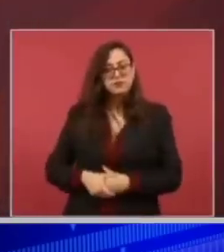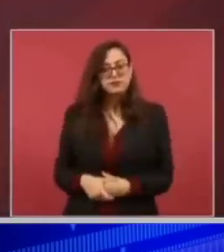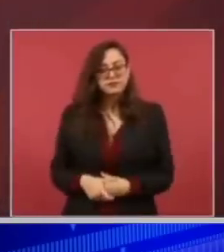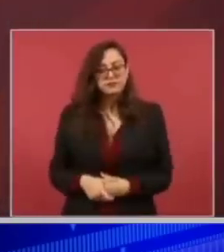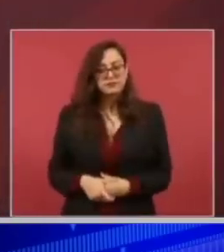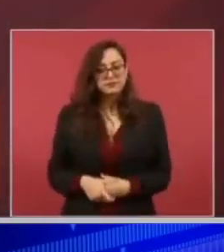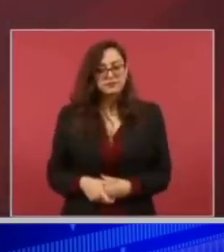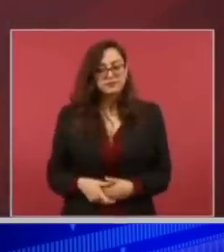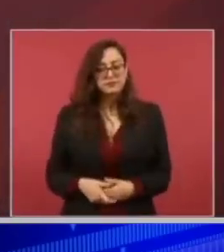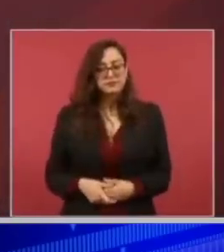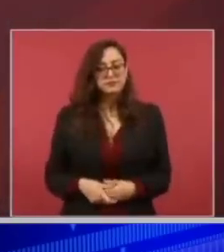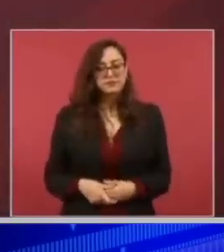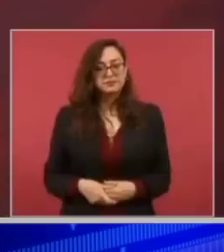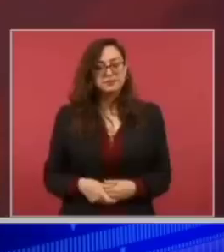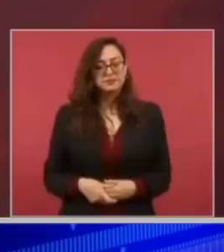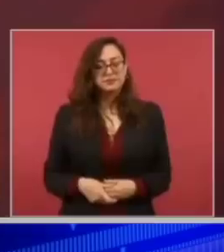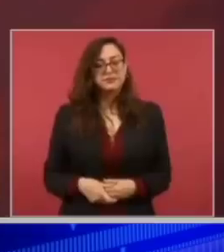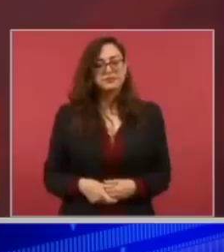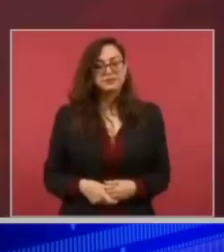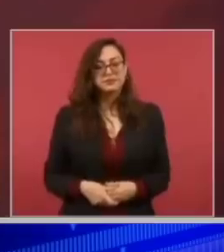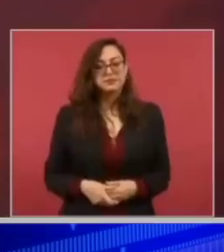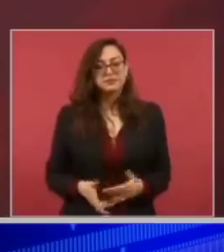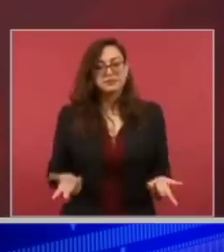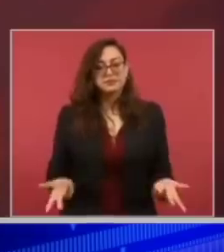no son las autoridades electorales